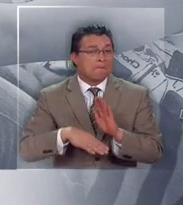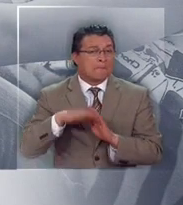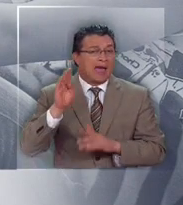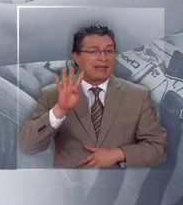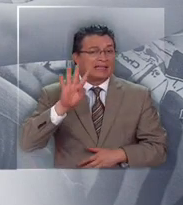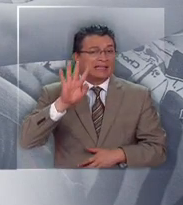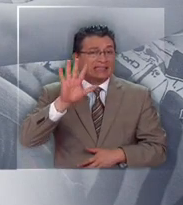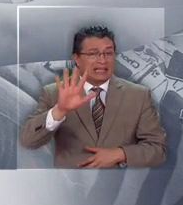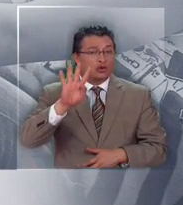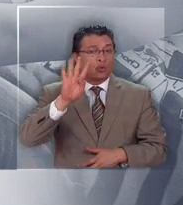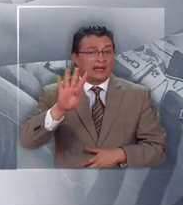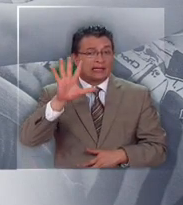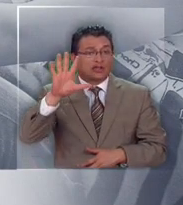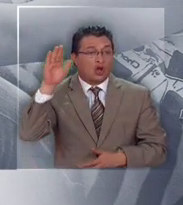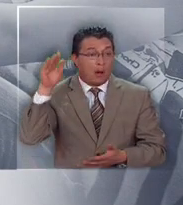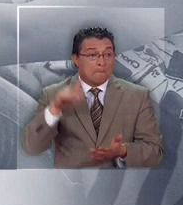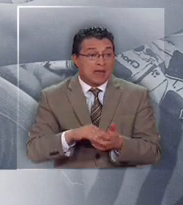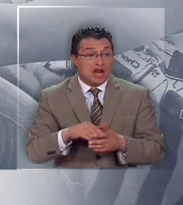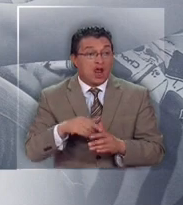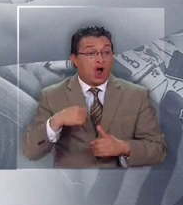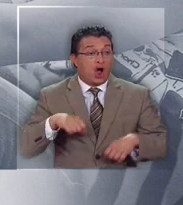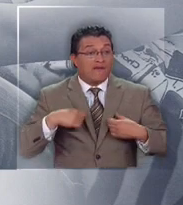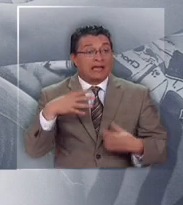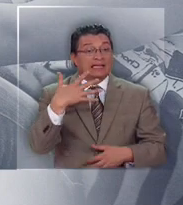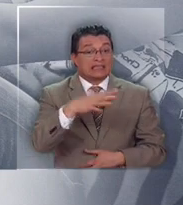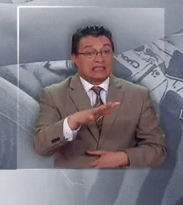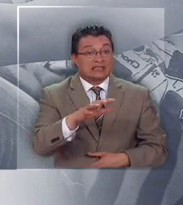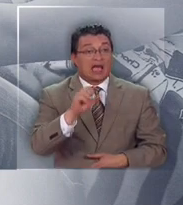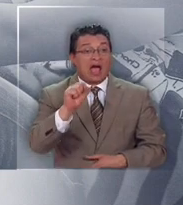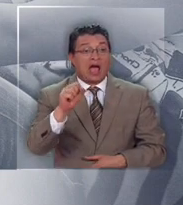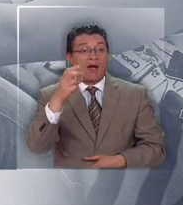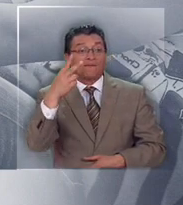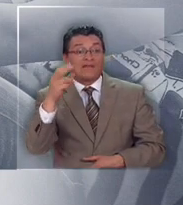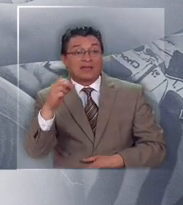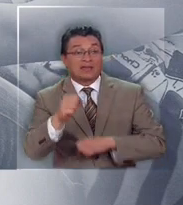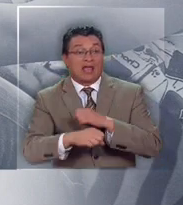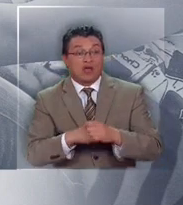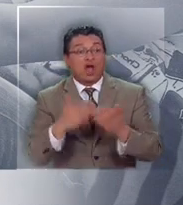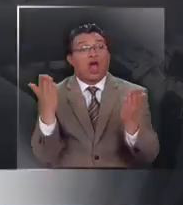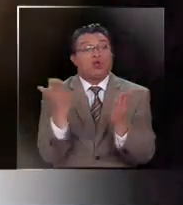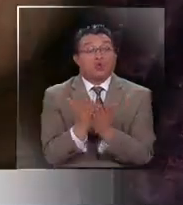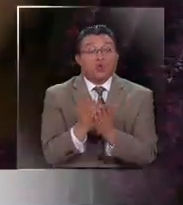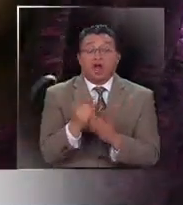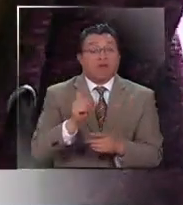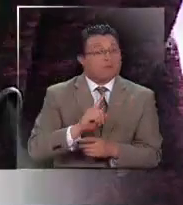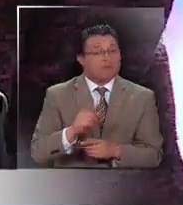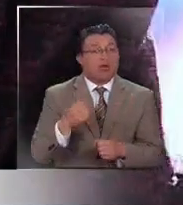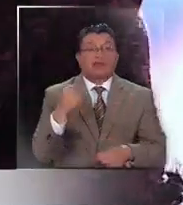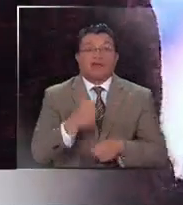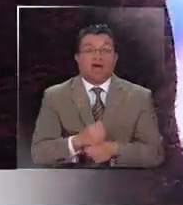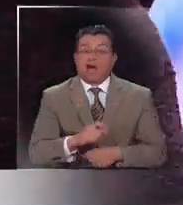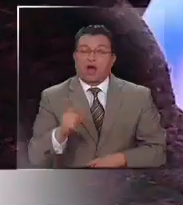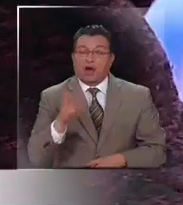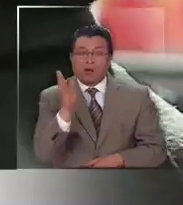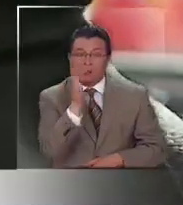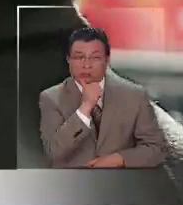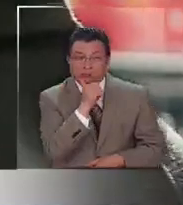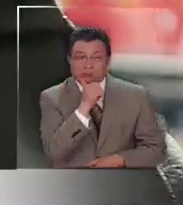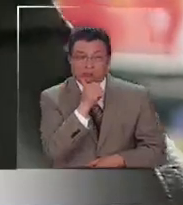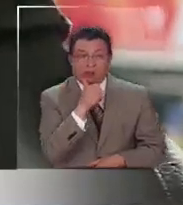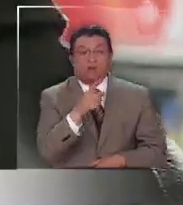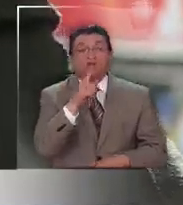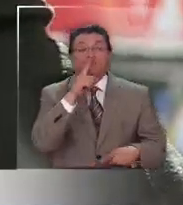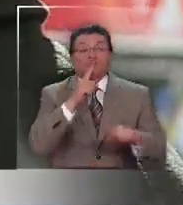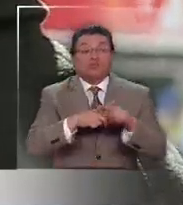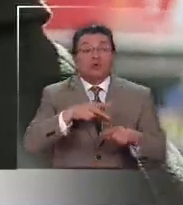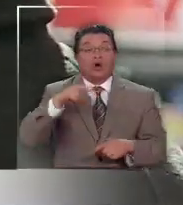545.000 jóvenes entre 15 y 29 años ni estudia ni trabaja son los llamados ni-ni juan